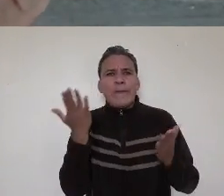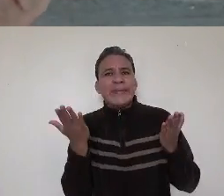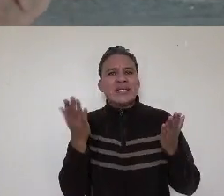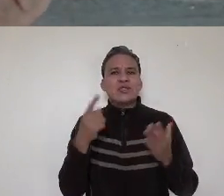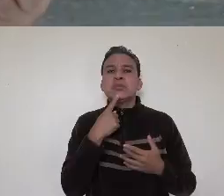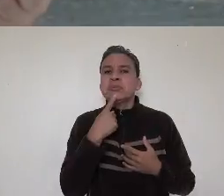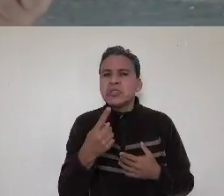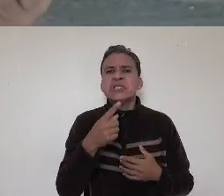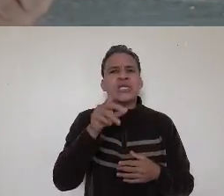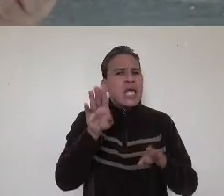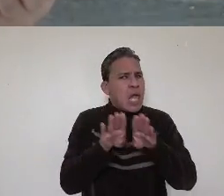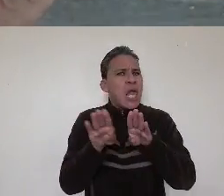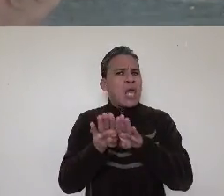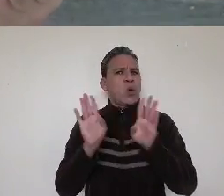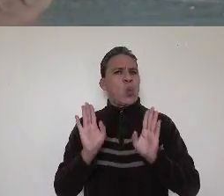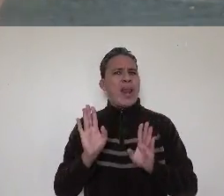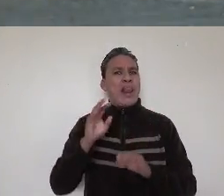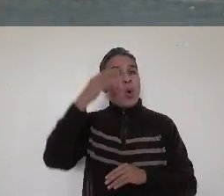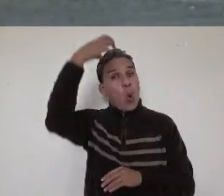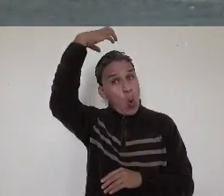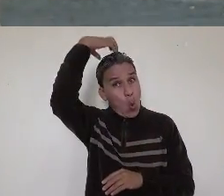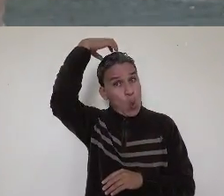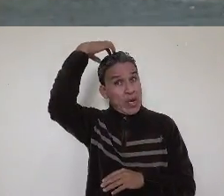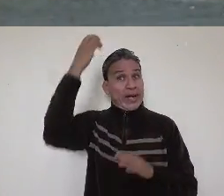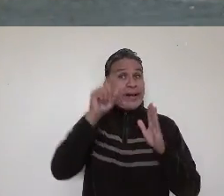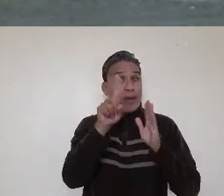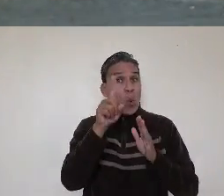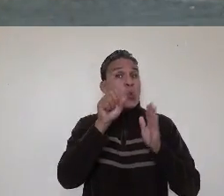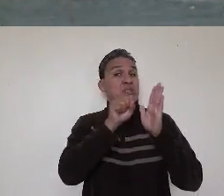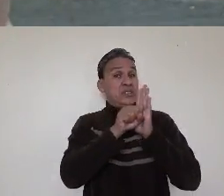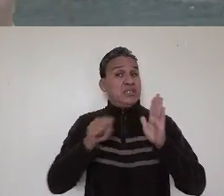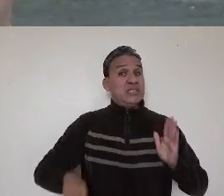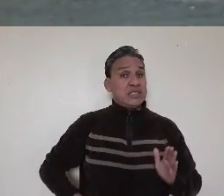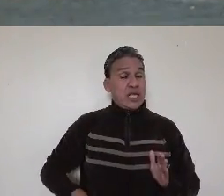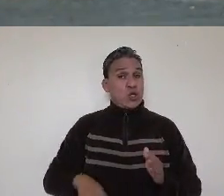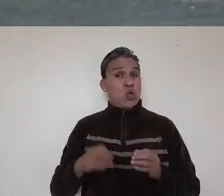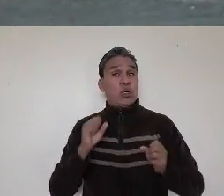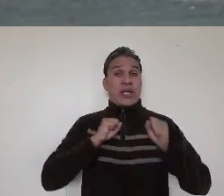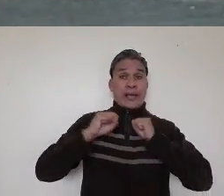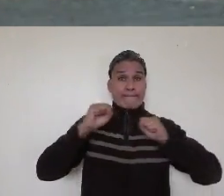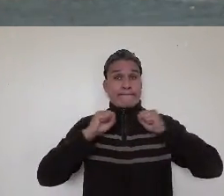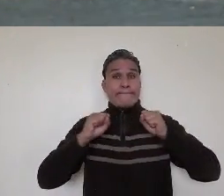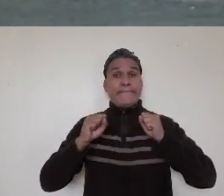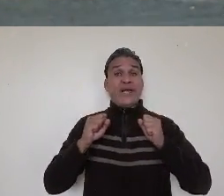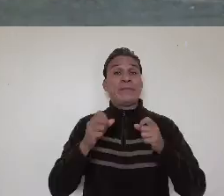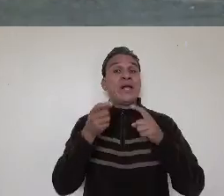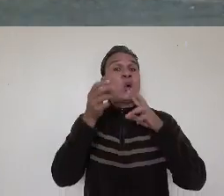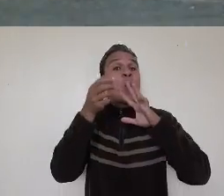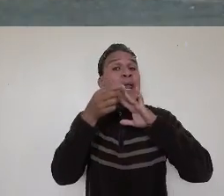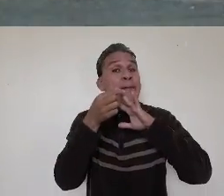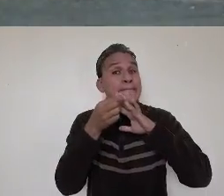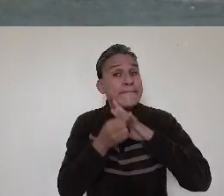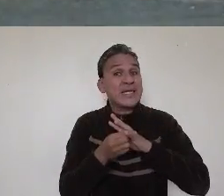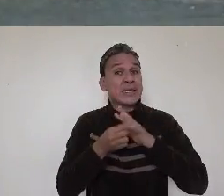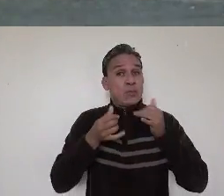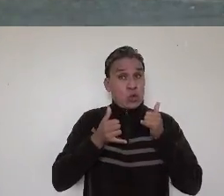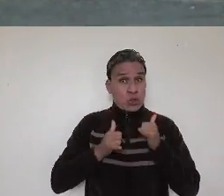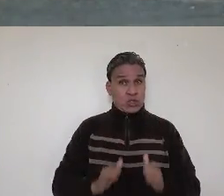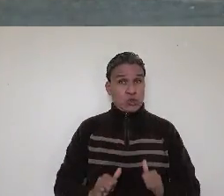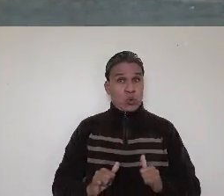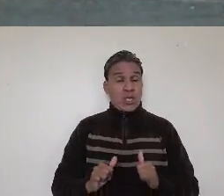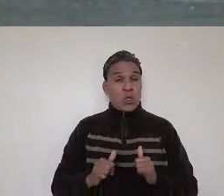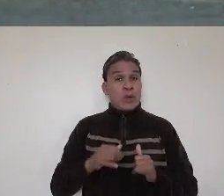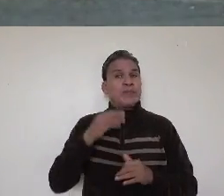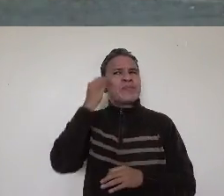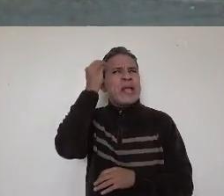mismo. Un rey, un señor, preparó la boda de su hijo, hizo una gran fiesta.